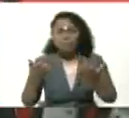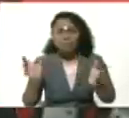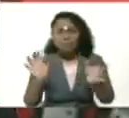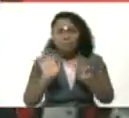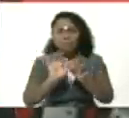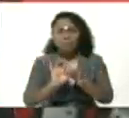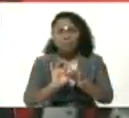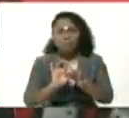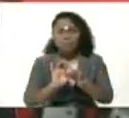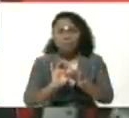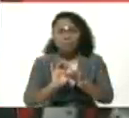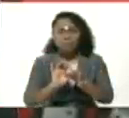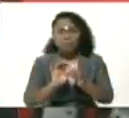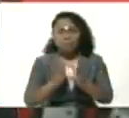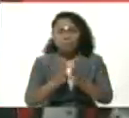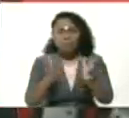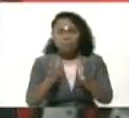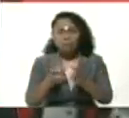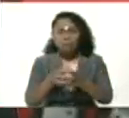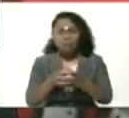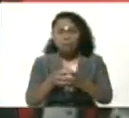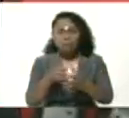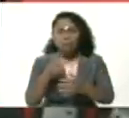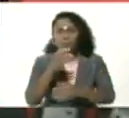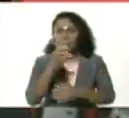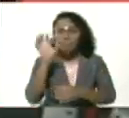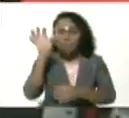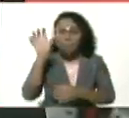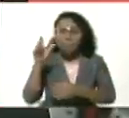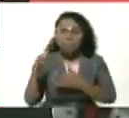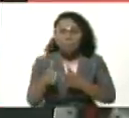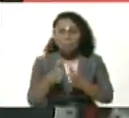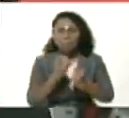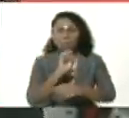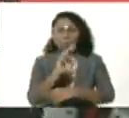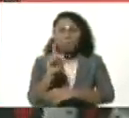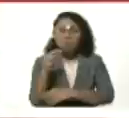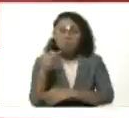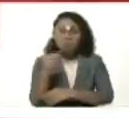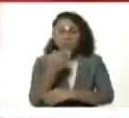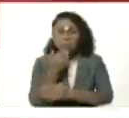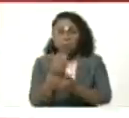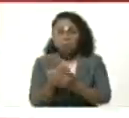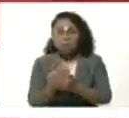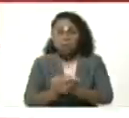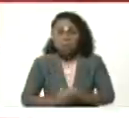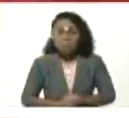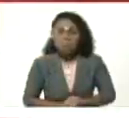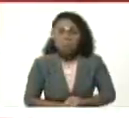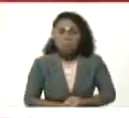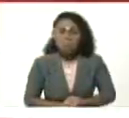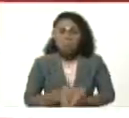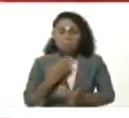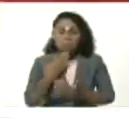alianza del Gran Polo Patriótico camino al 21 de noviembre? Gracias. Gracias,